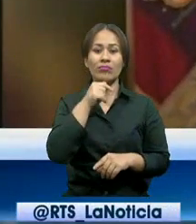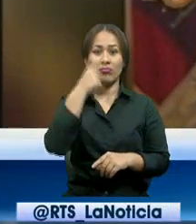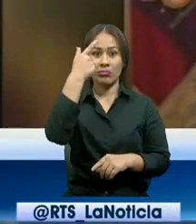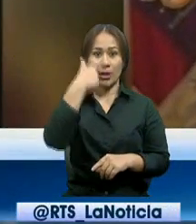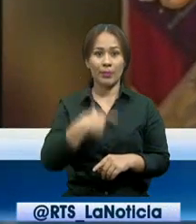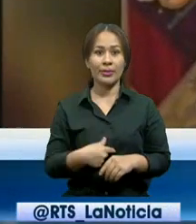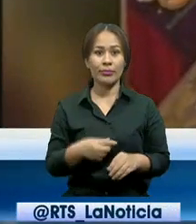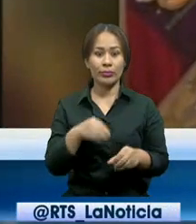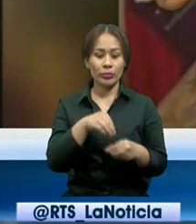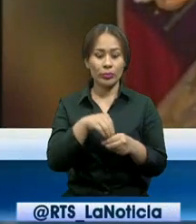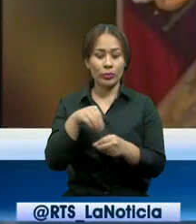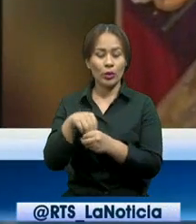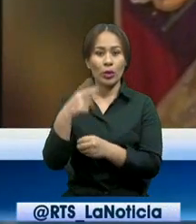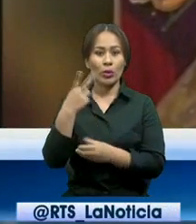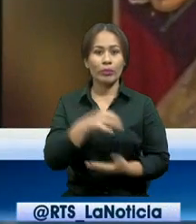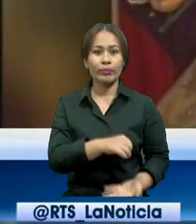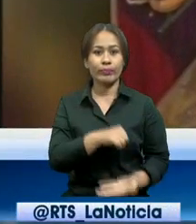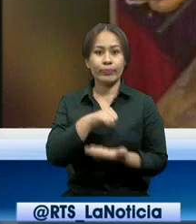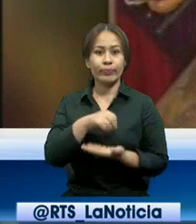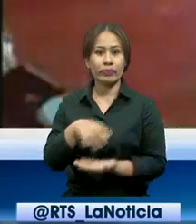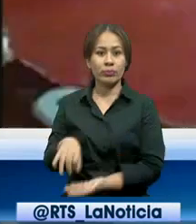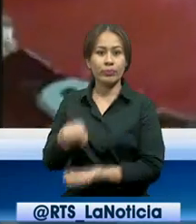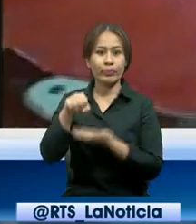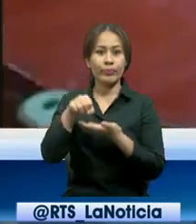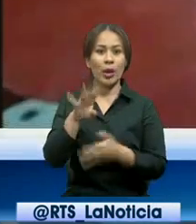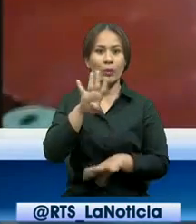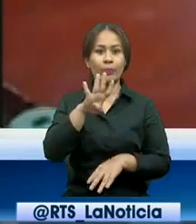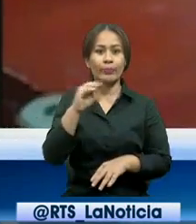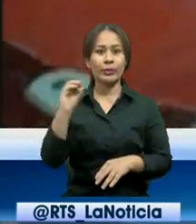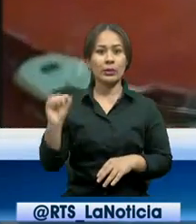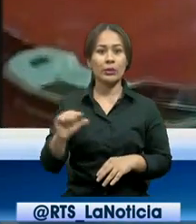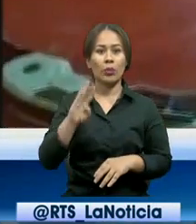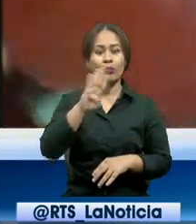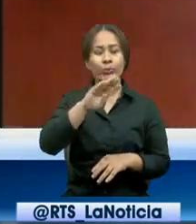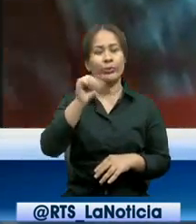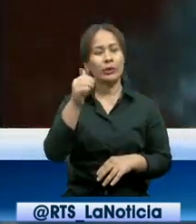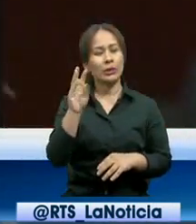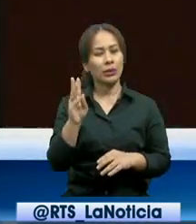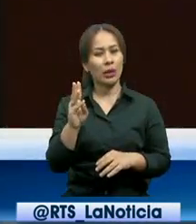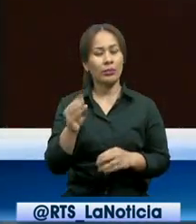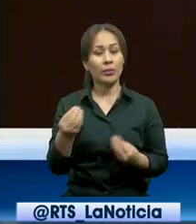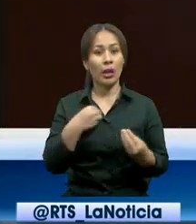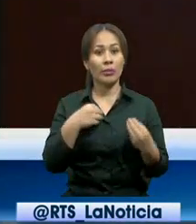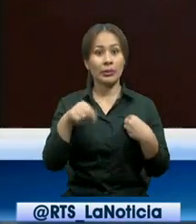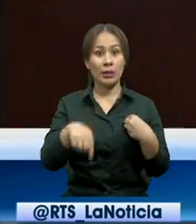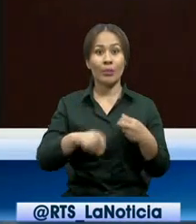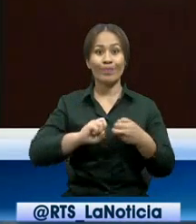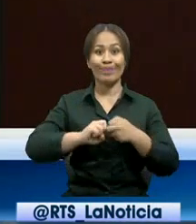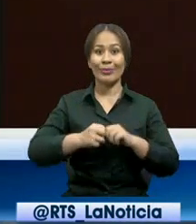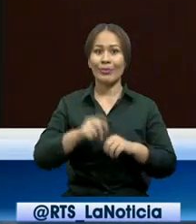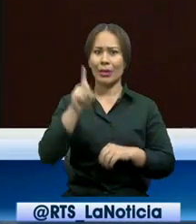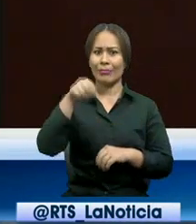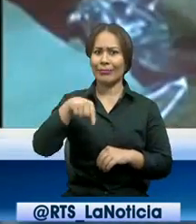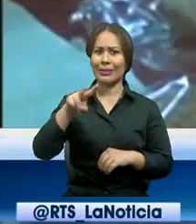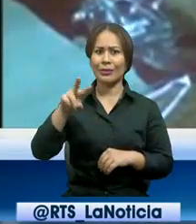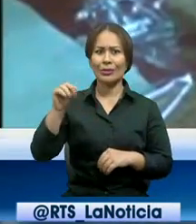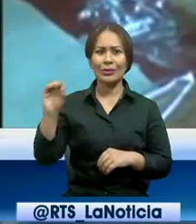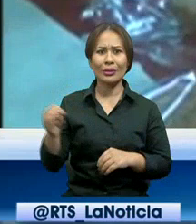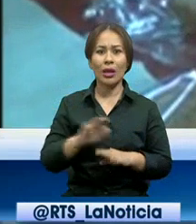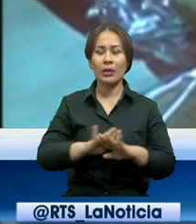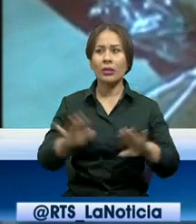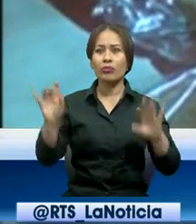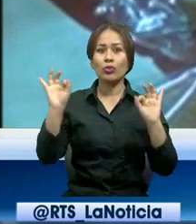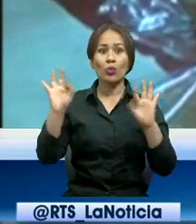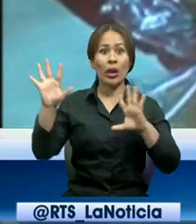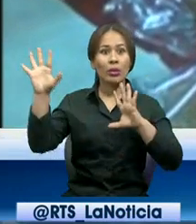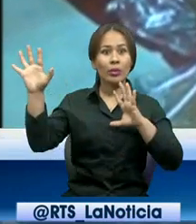encontrado con dos bultos de cocaína cuyo peso alcanzó los 416 gramos. En este caso hablan de 1.200 dosis sacadas del